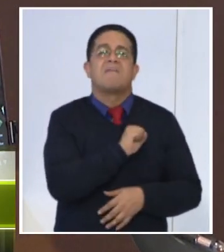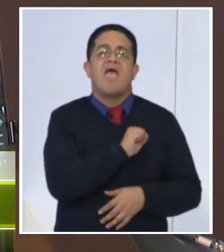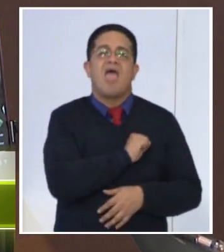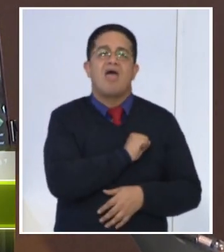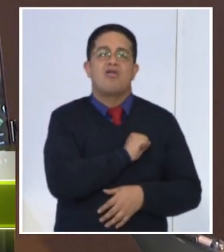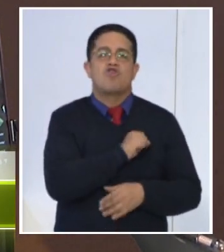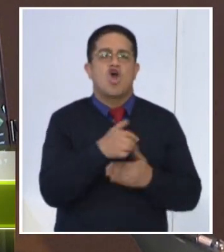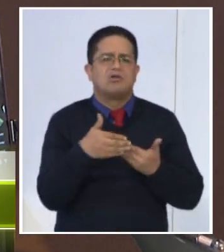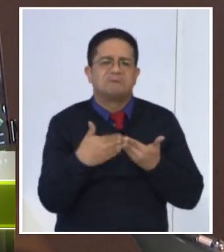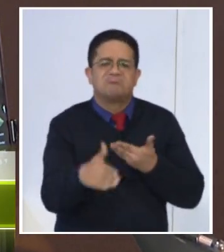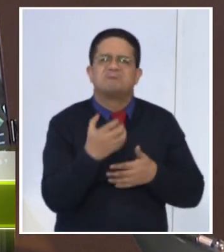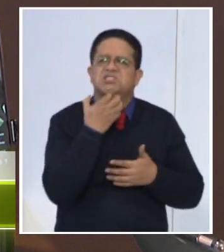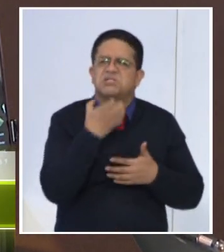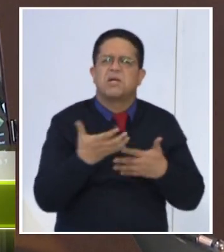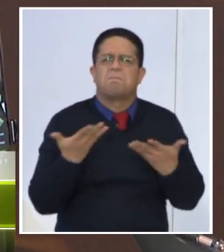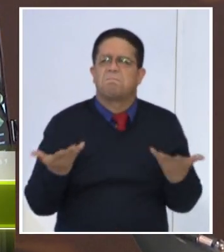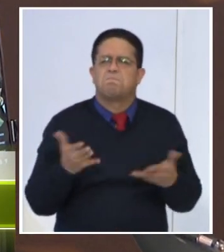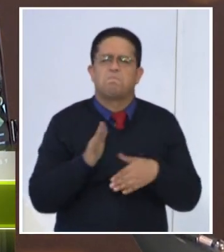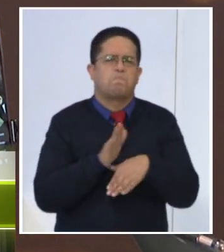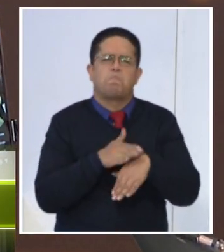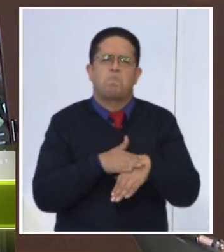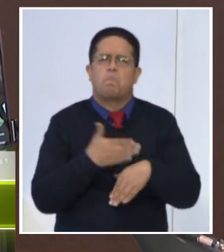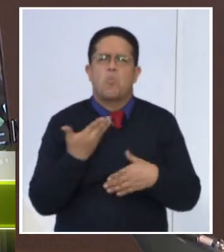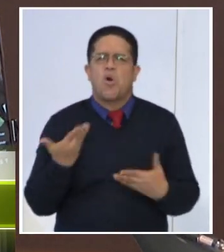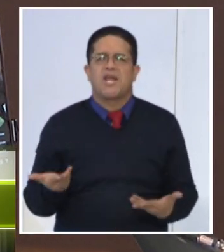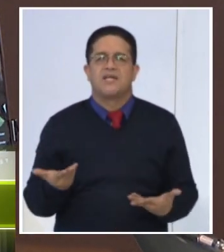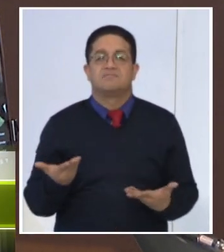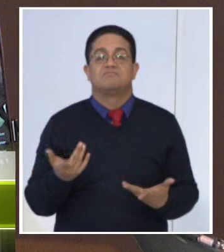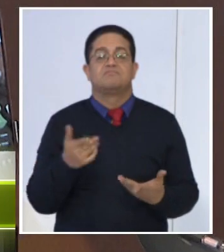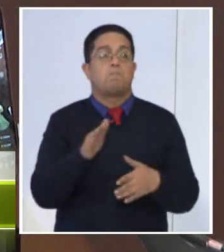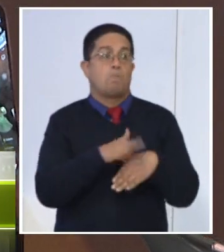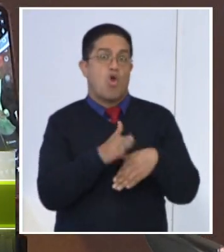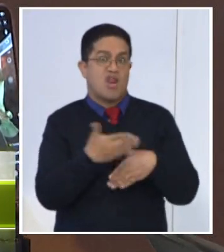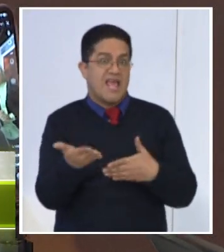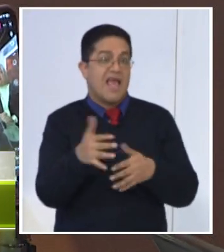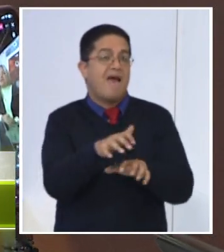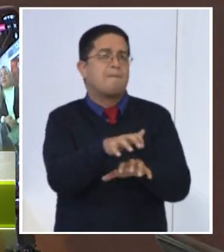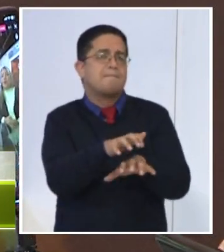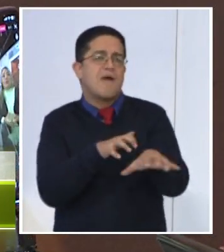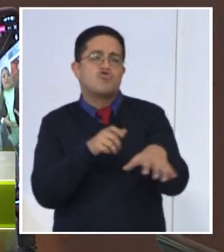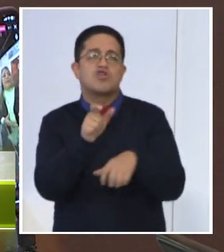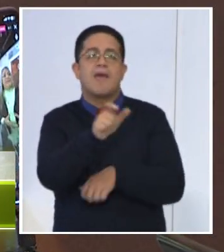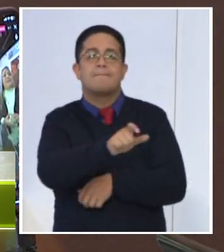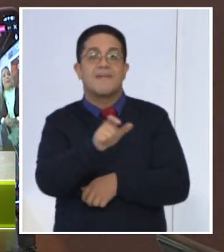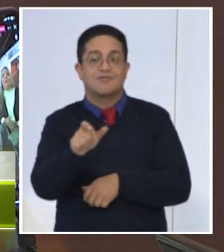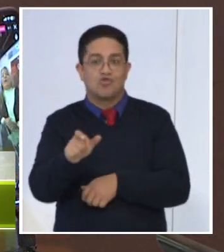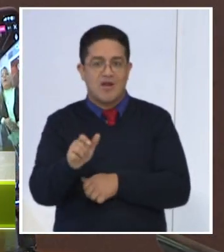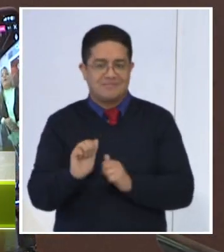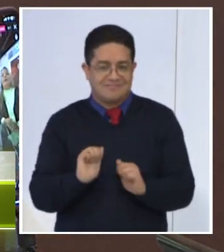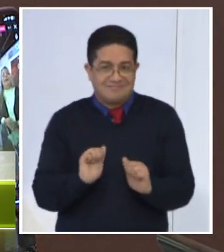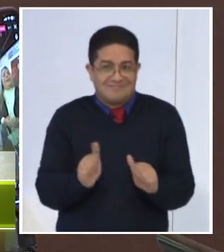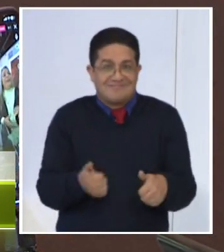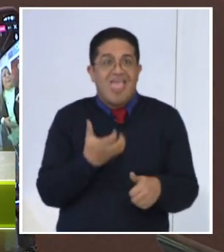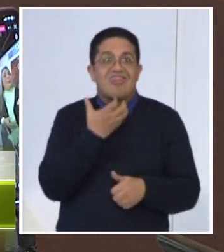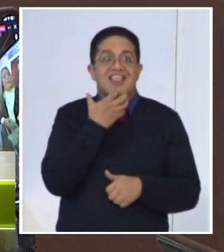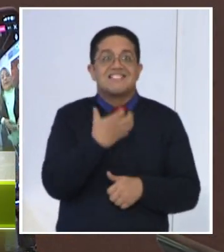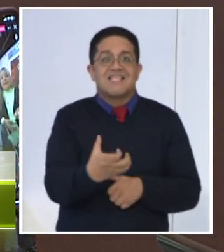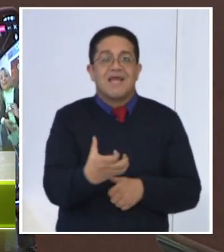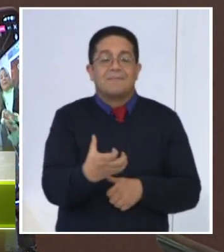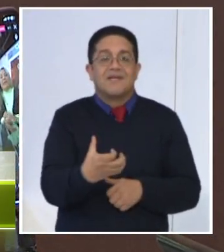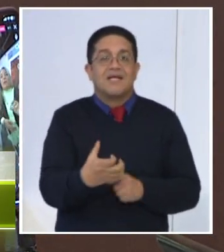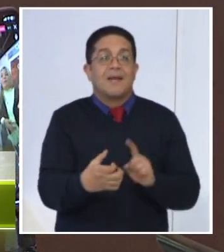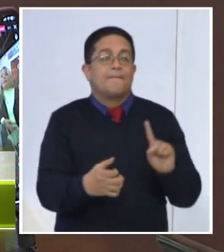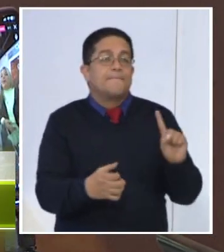llegue diciembre? ¿Por qué la mayoría de los pacientes, cuando llega diciembre, la